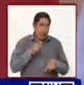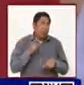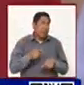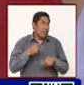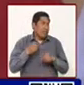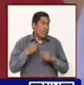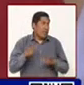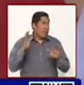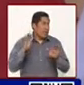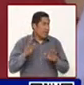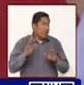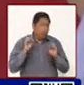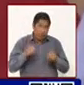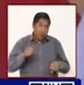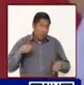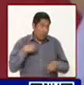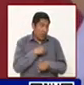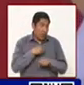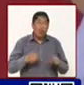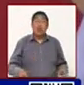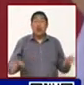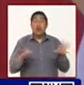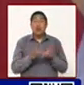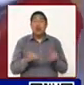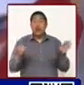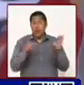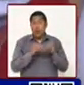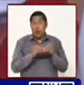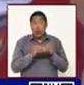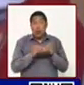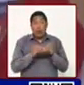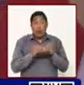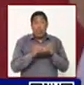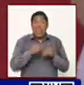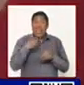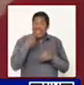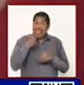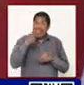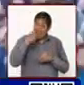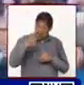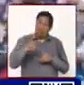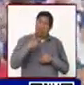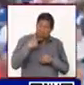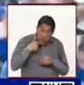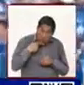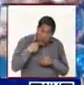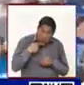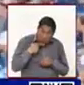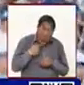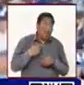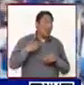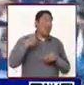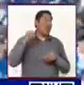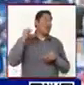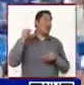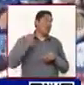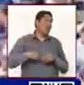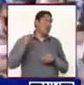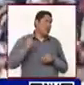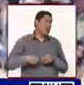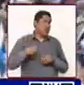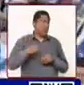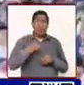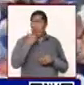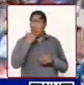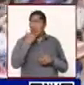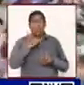que hemos podido reunirnos, pero no vieron la... ¿Crees que hubo injerencia? Sí, ha habido, porque